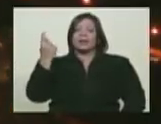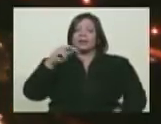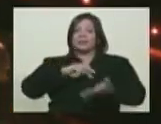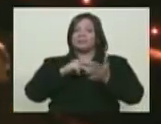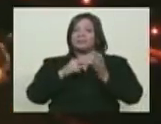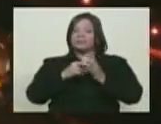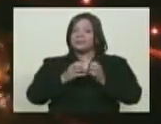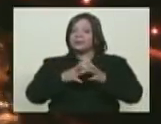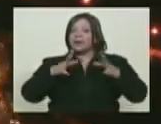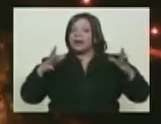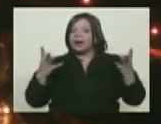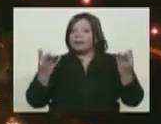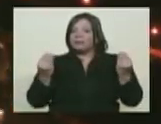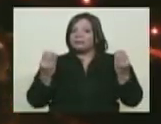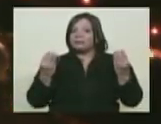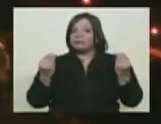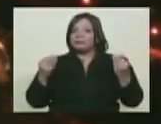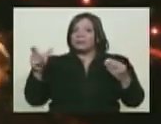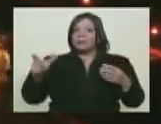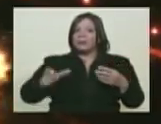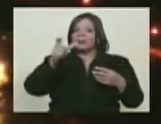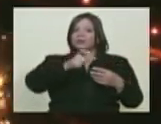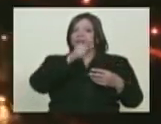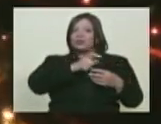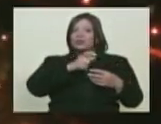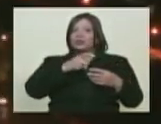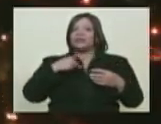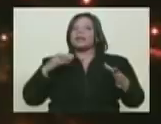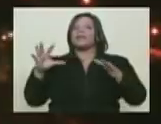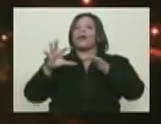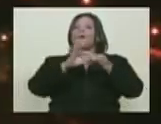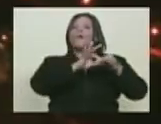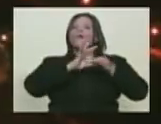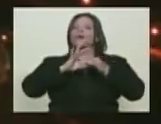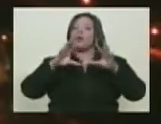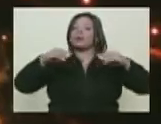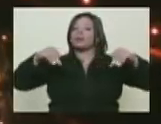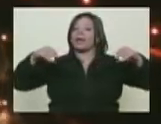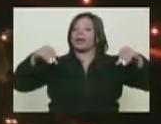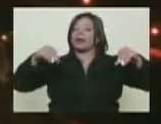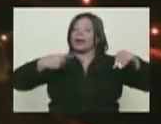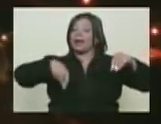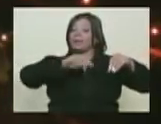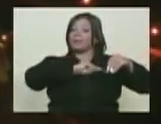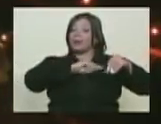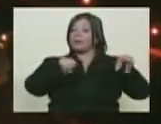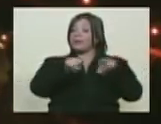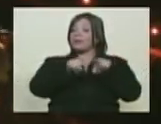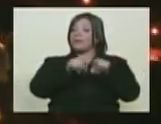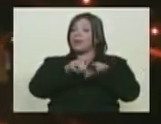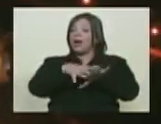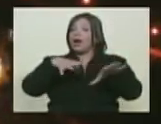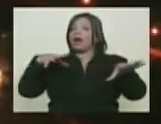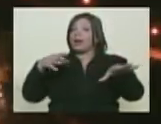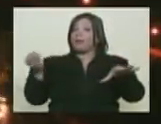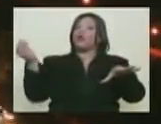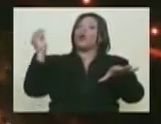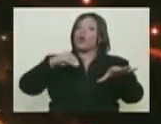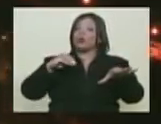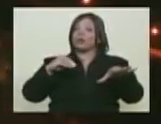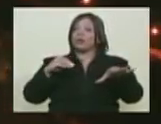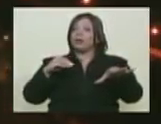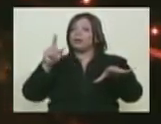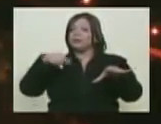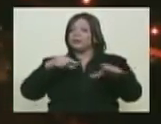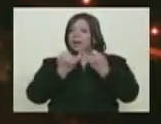una gran cantidad de ciudadanos a favor de la unidad territorial de España, así como una gran cantidad de personas a favor